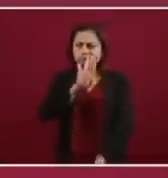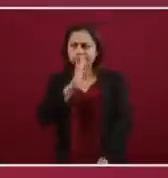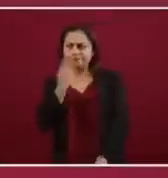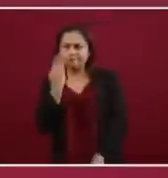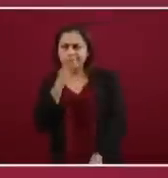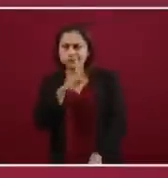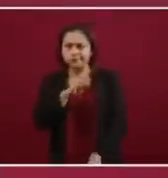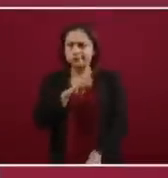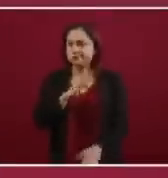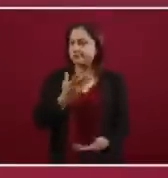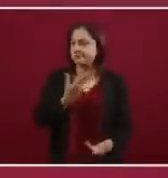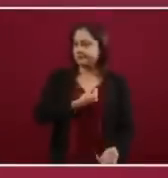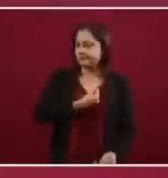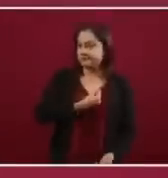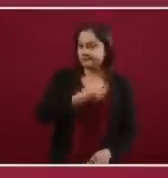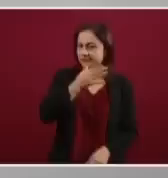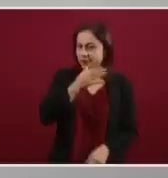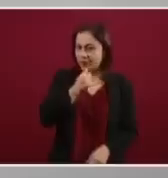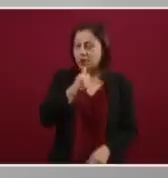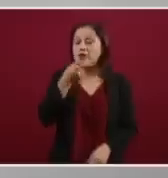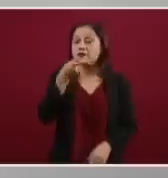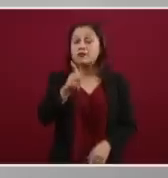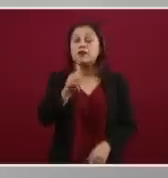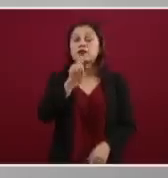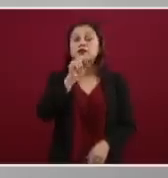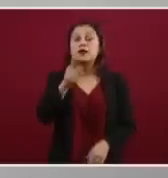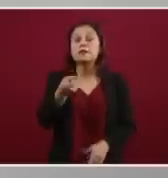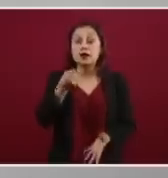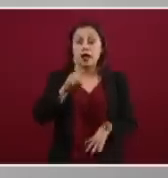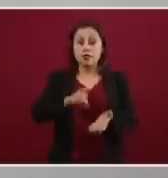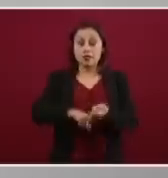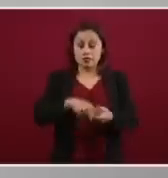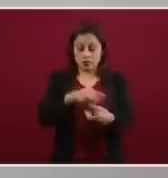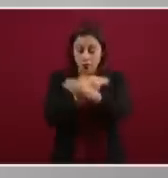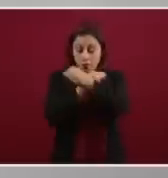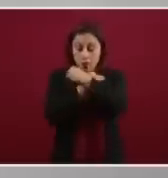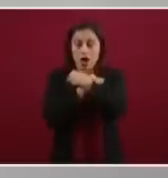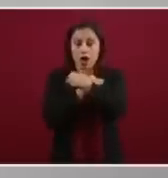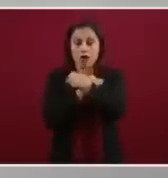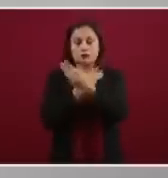Entonces, esa es una apreciación.